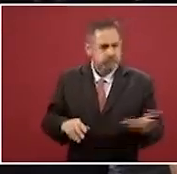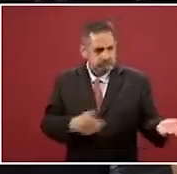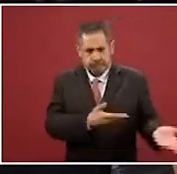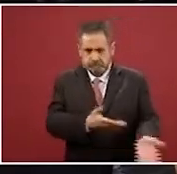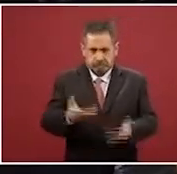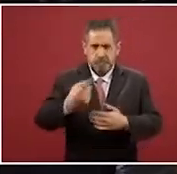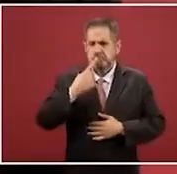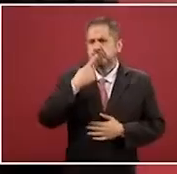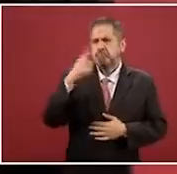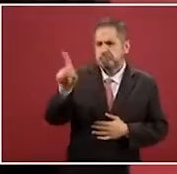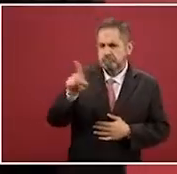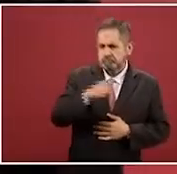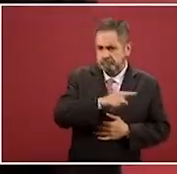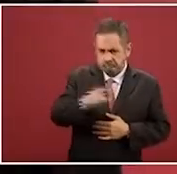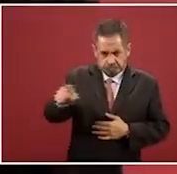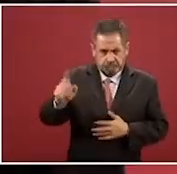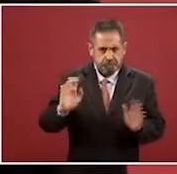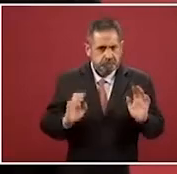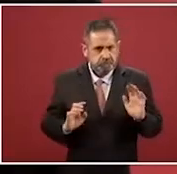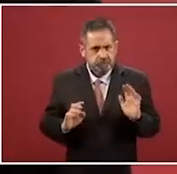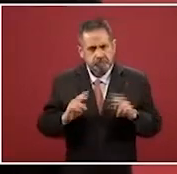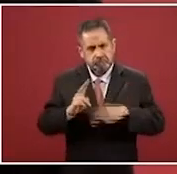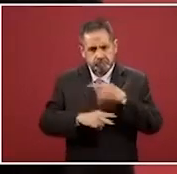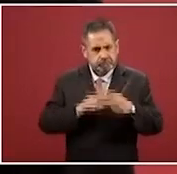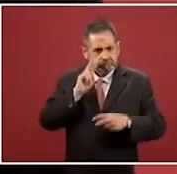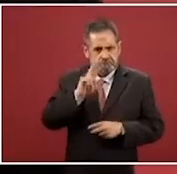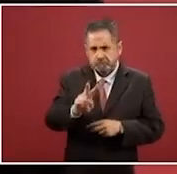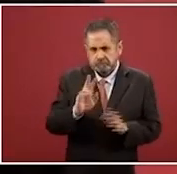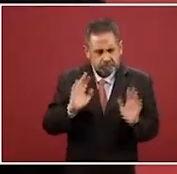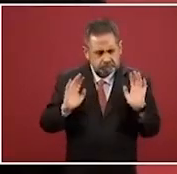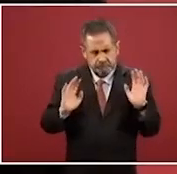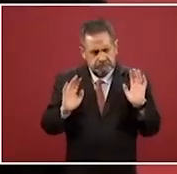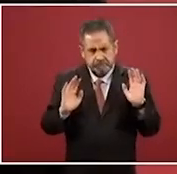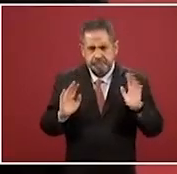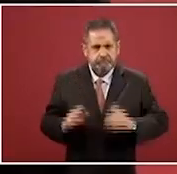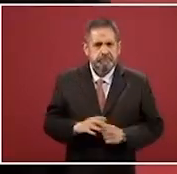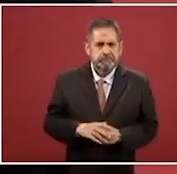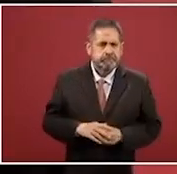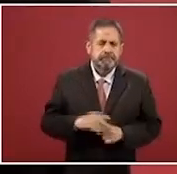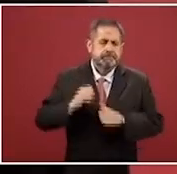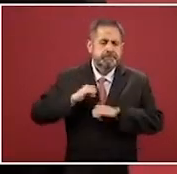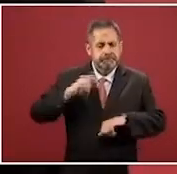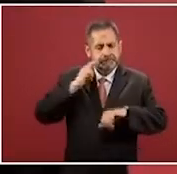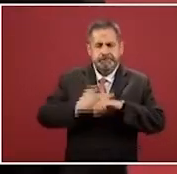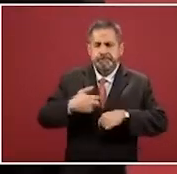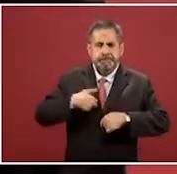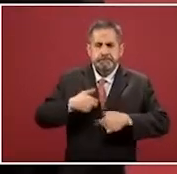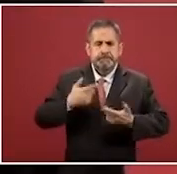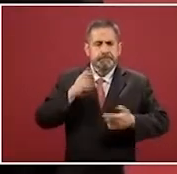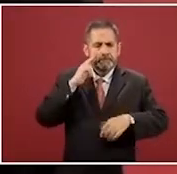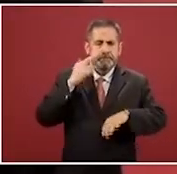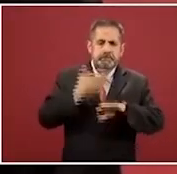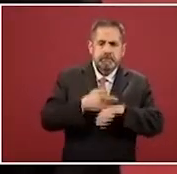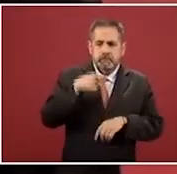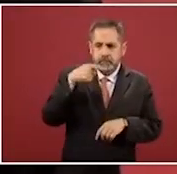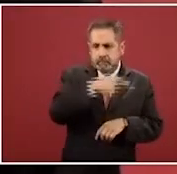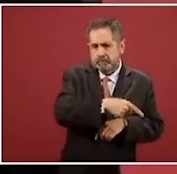denuncia, que se le dé curso. Esto corresponde al